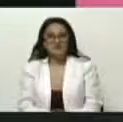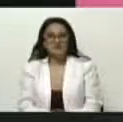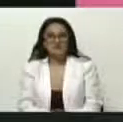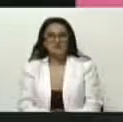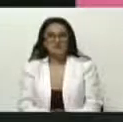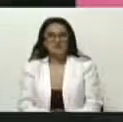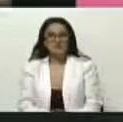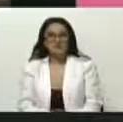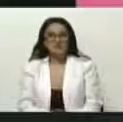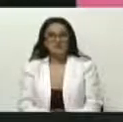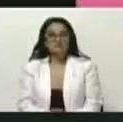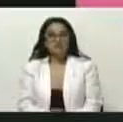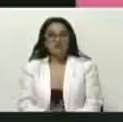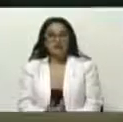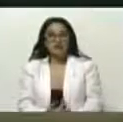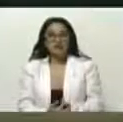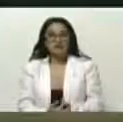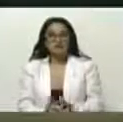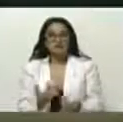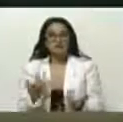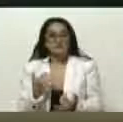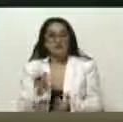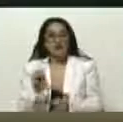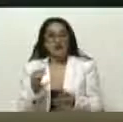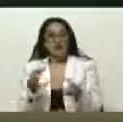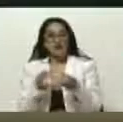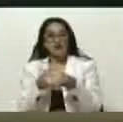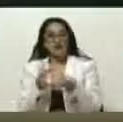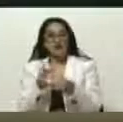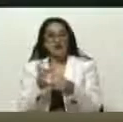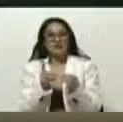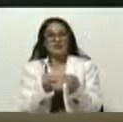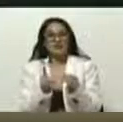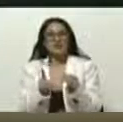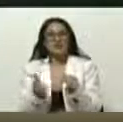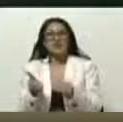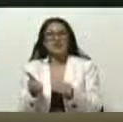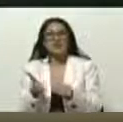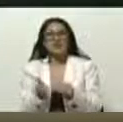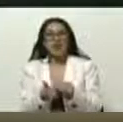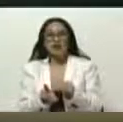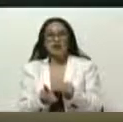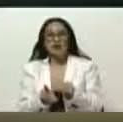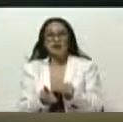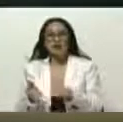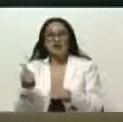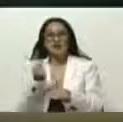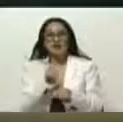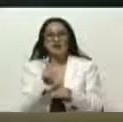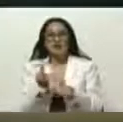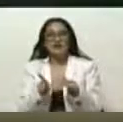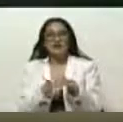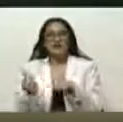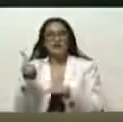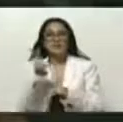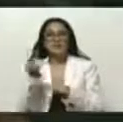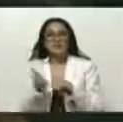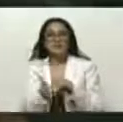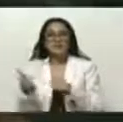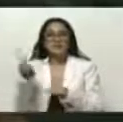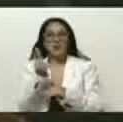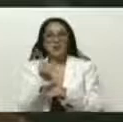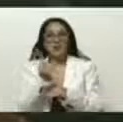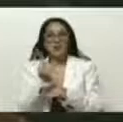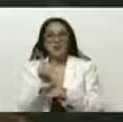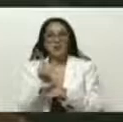hay 12.000 inscritos en este diplomado de vida y obra del Libertador Simón Bolívar. Y esos son